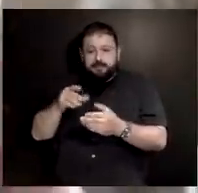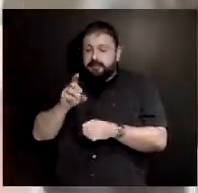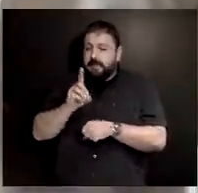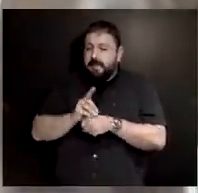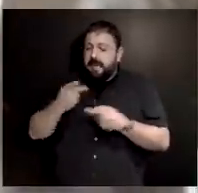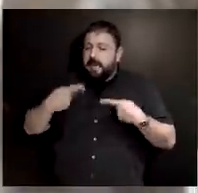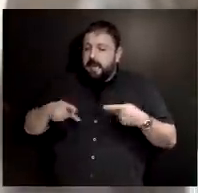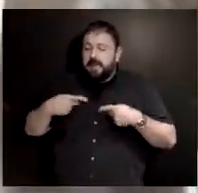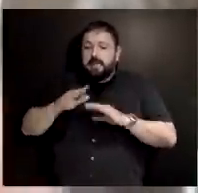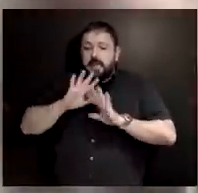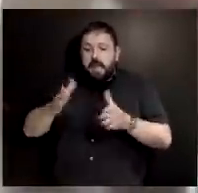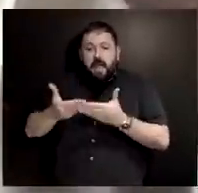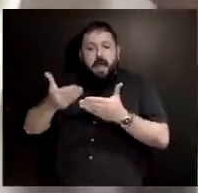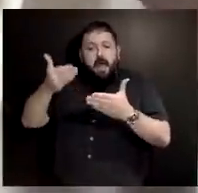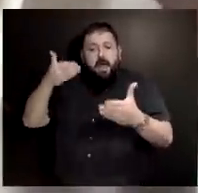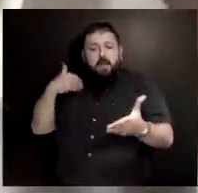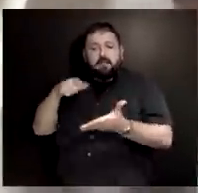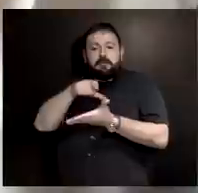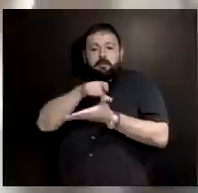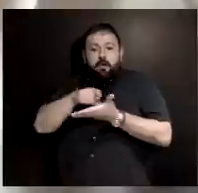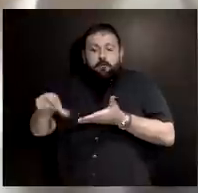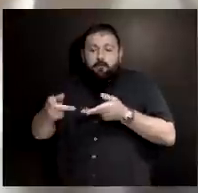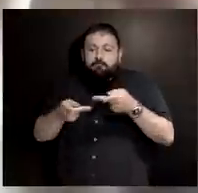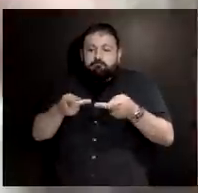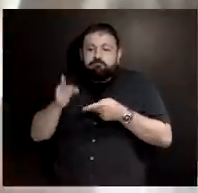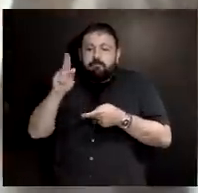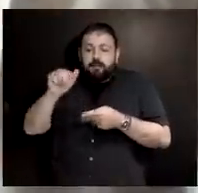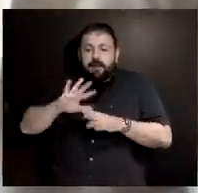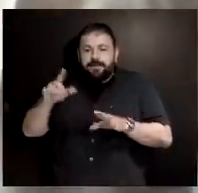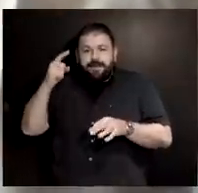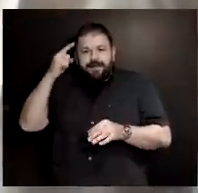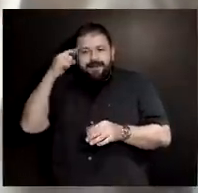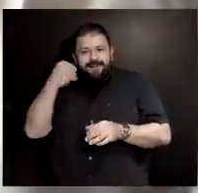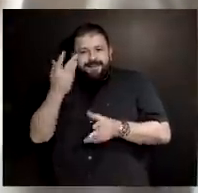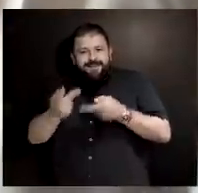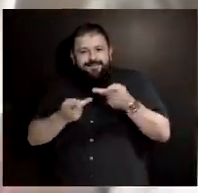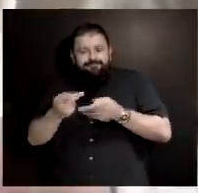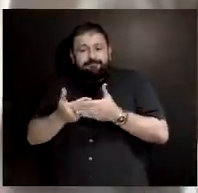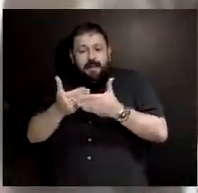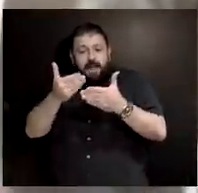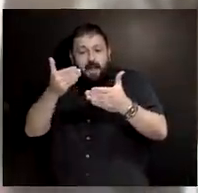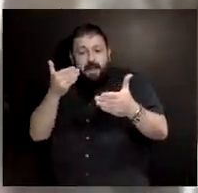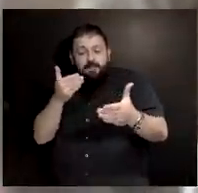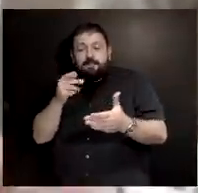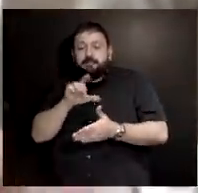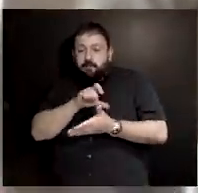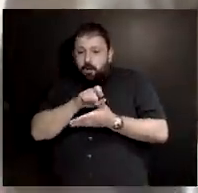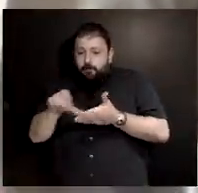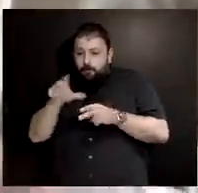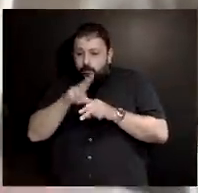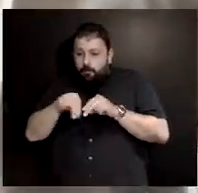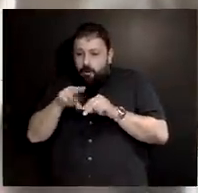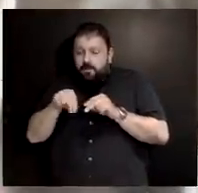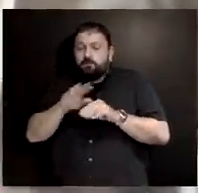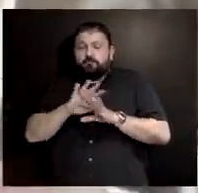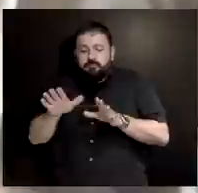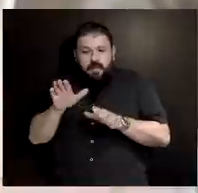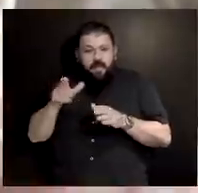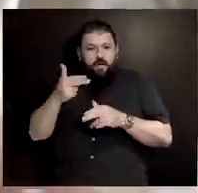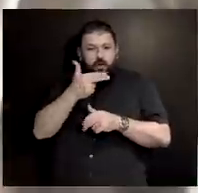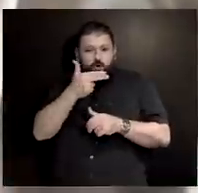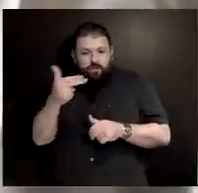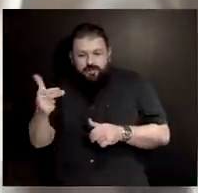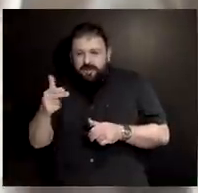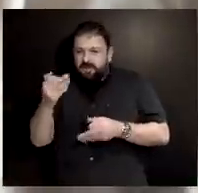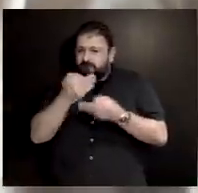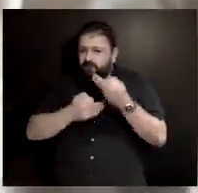la gente que ya había planeado, que ya había visualizado estar en Extravaganas y que ya tiene su boleto de avión, sus hoteles, todo planeado